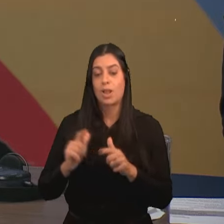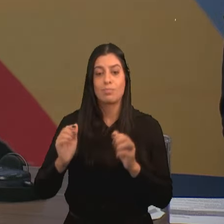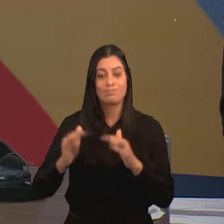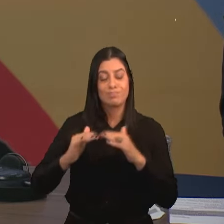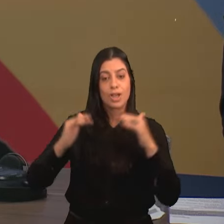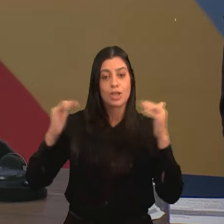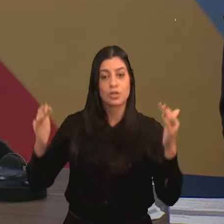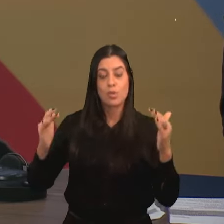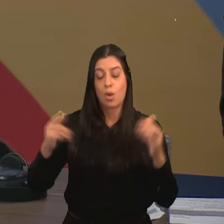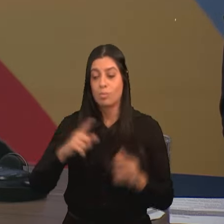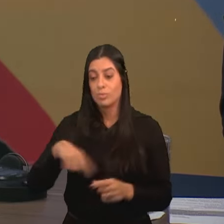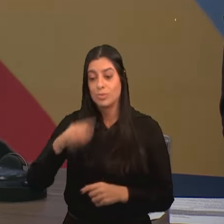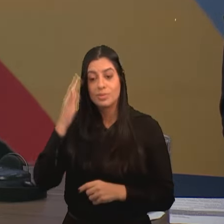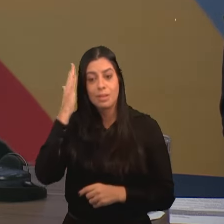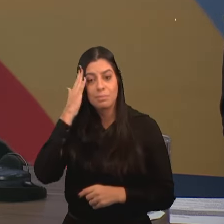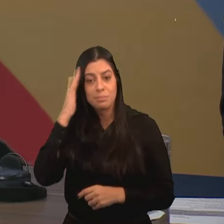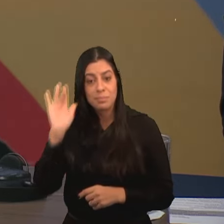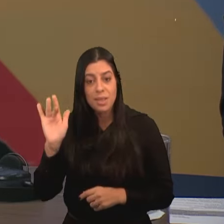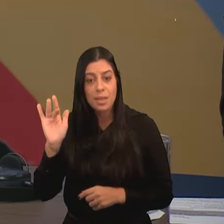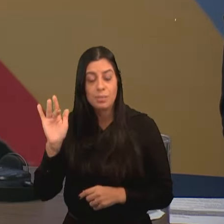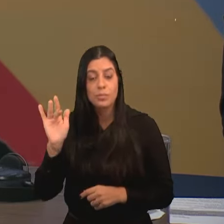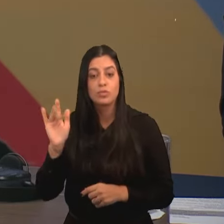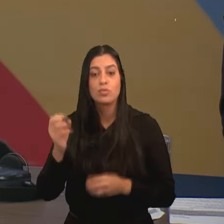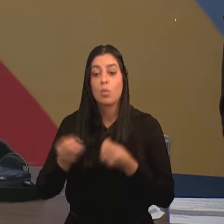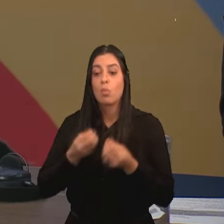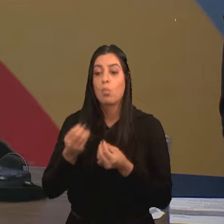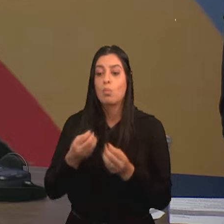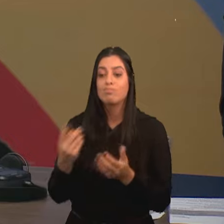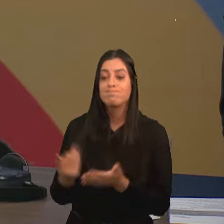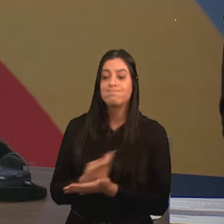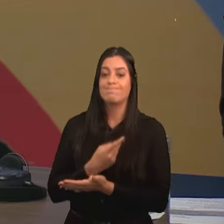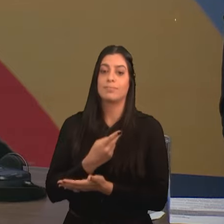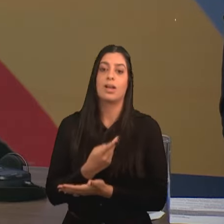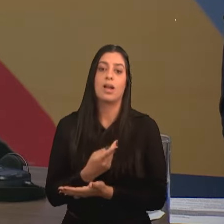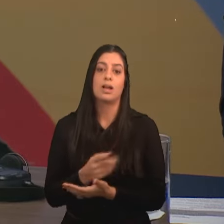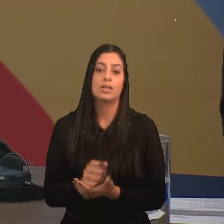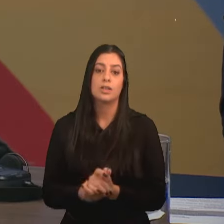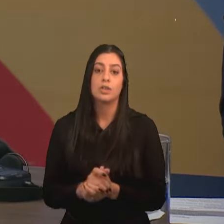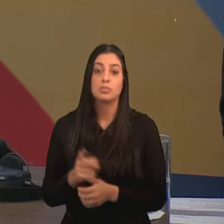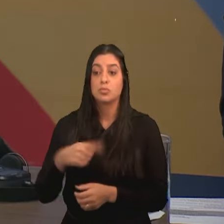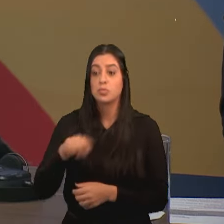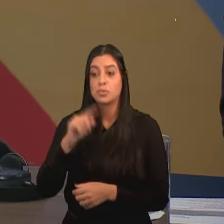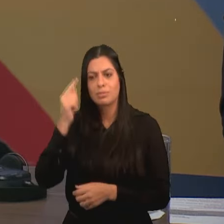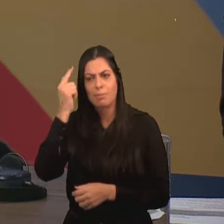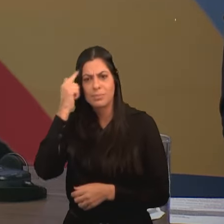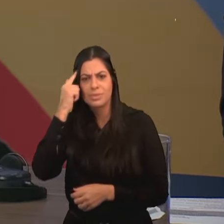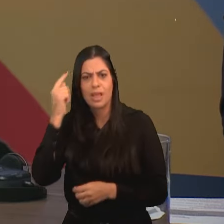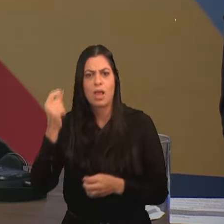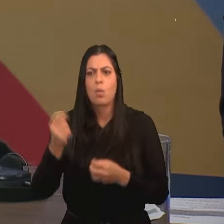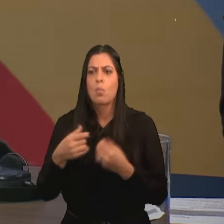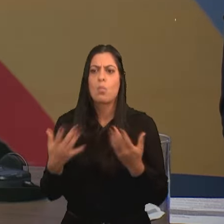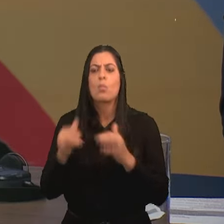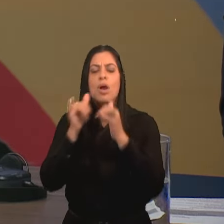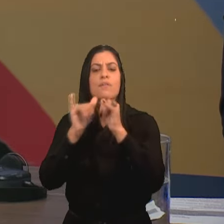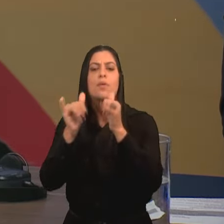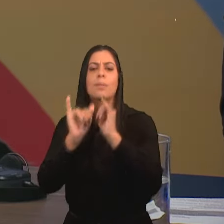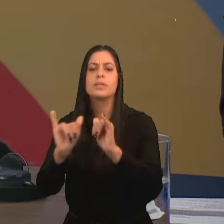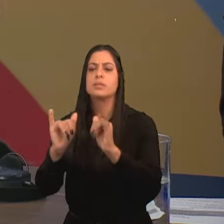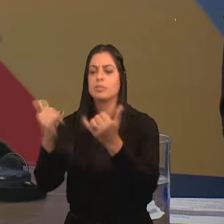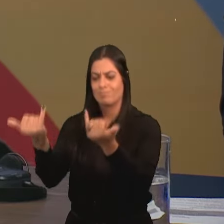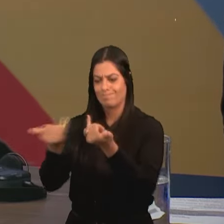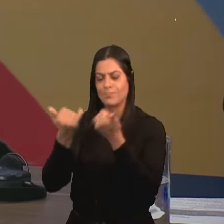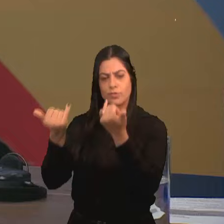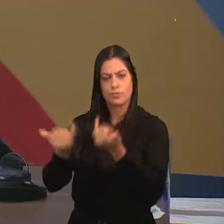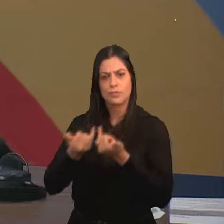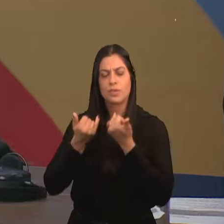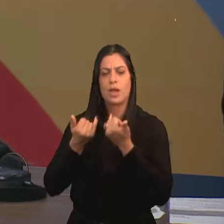observación. Nosotros no sabemos ni cómo sucede ese flujo. Y si pensamos de cuáles